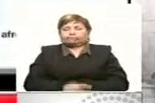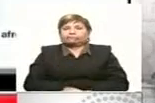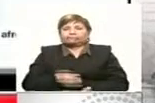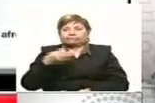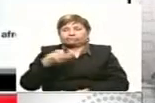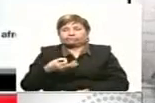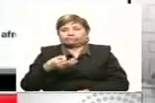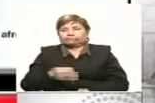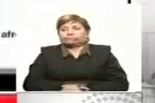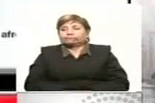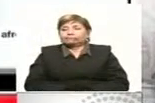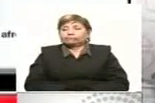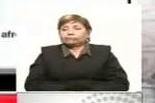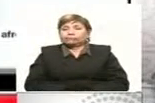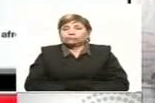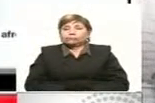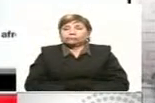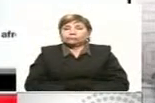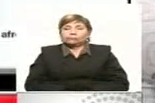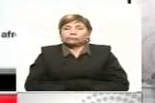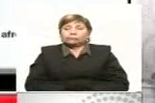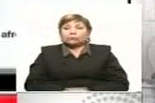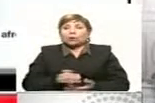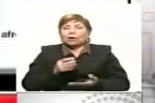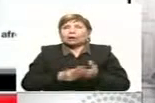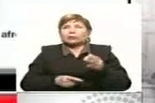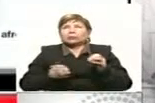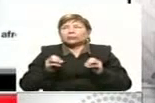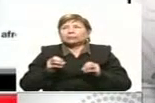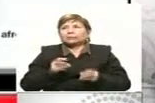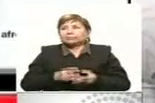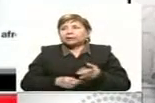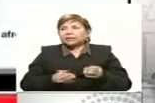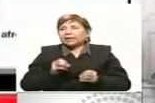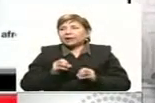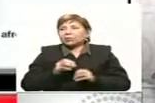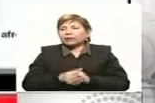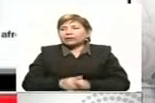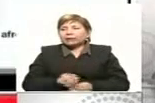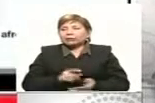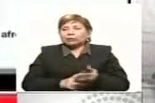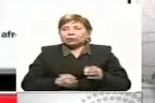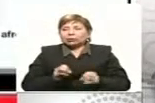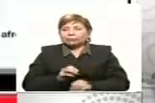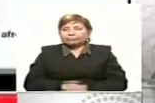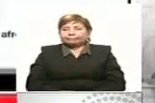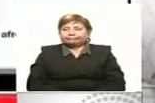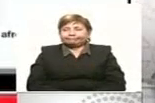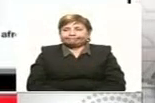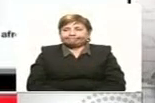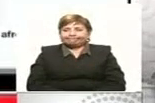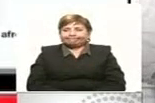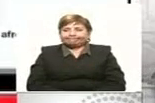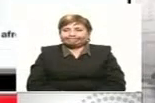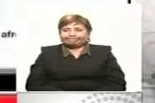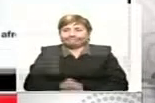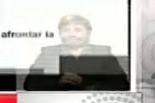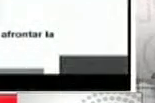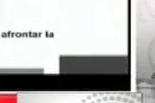realidad. Y yo creo que la voluntad del gobierno de que esto sea así, espero que se exprese de manera clara.